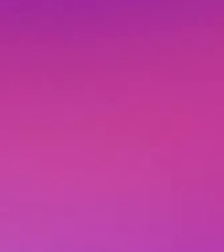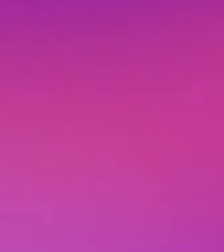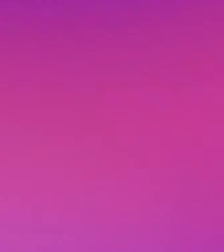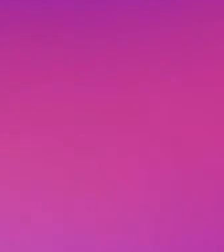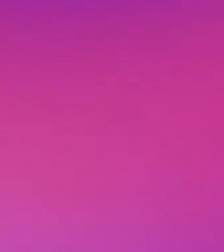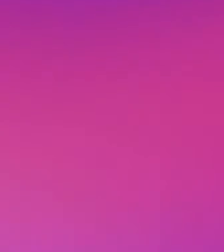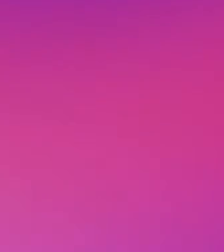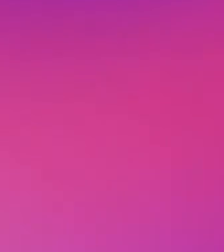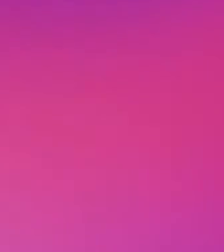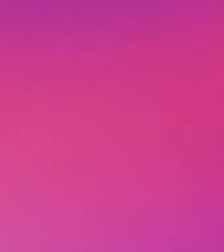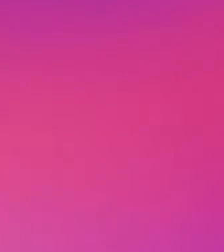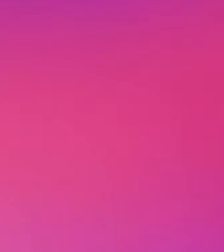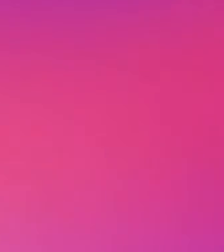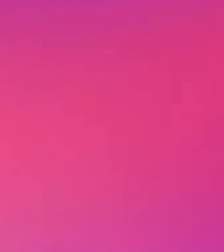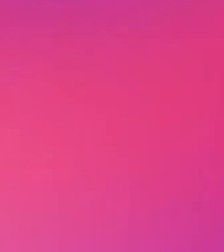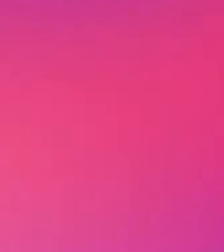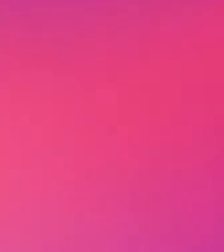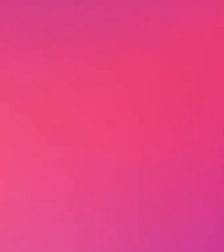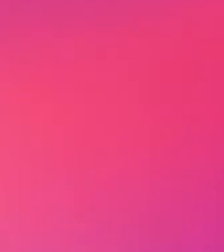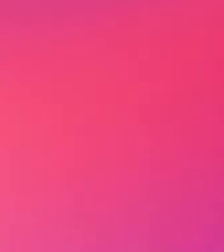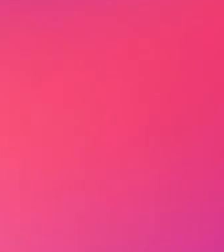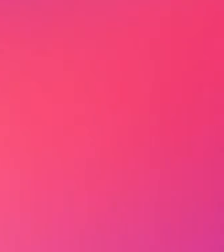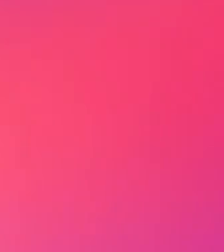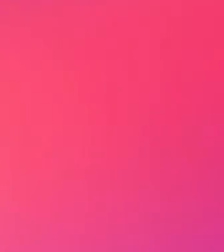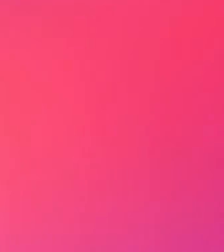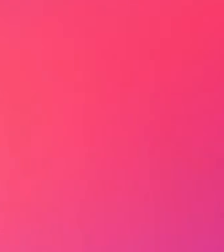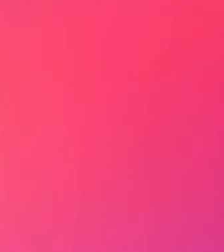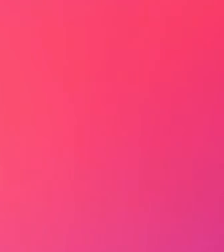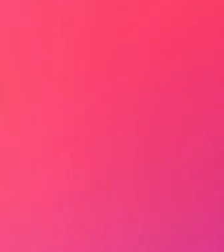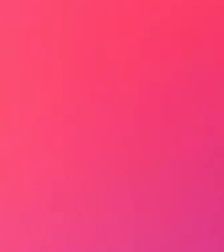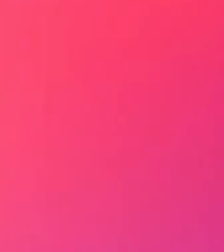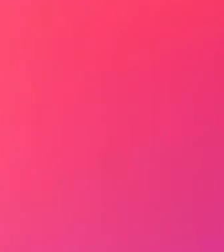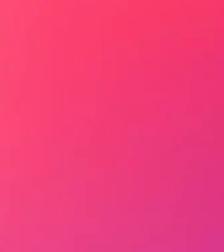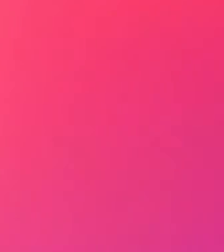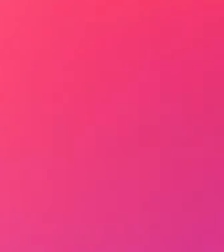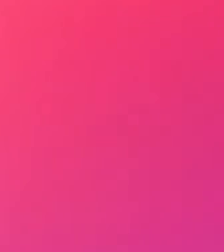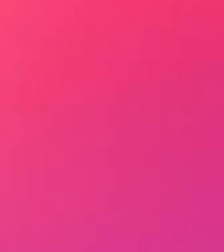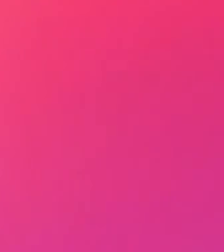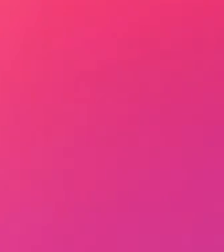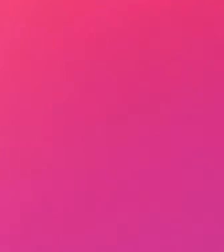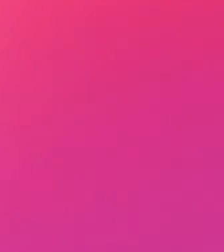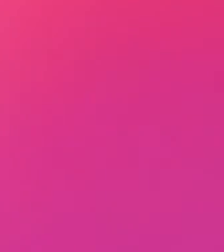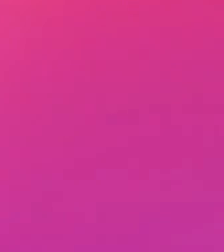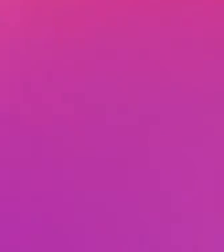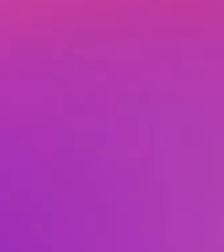el 55 36 01 71 23.